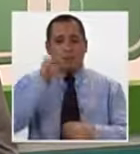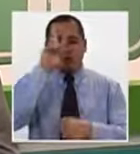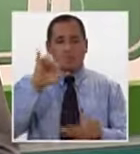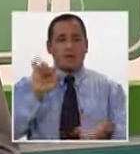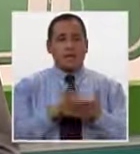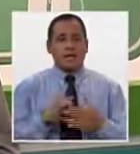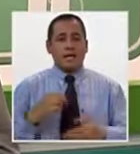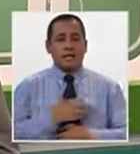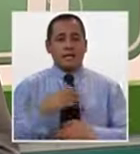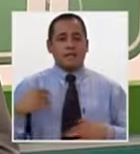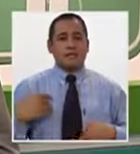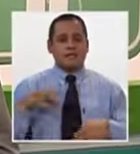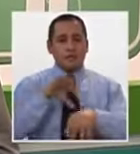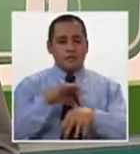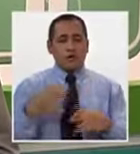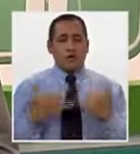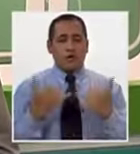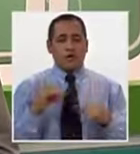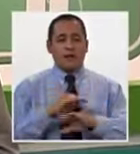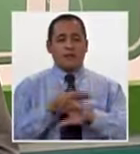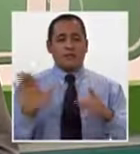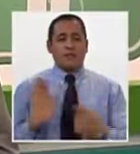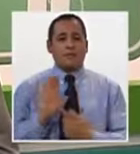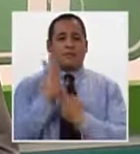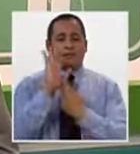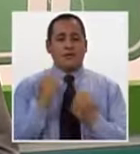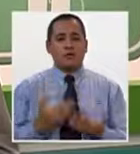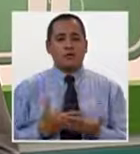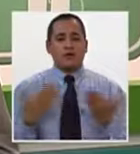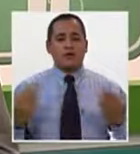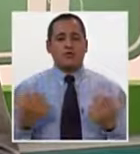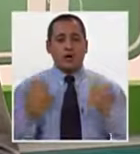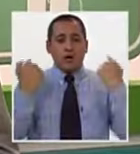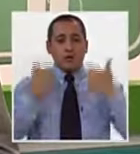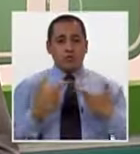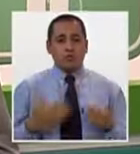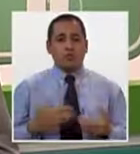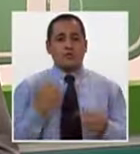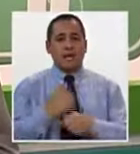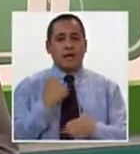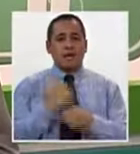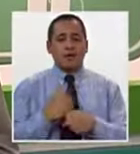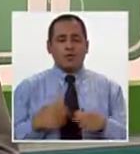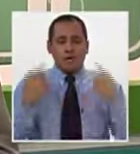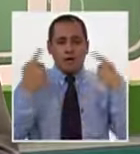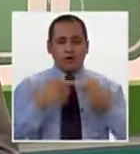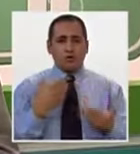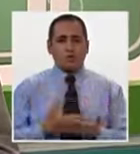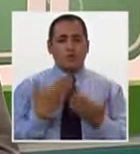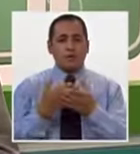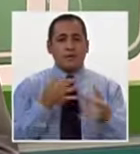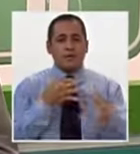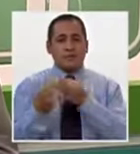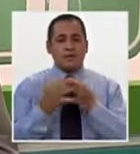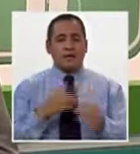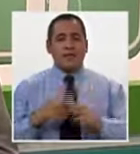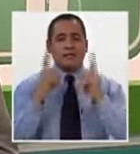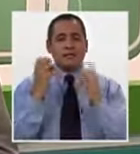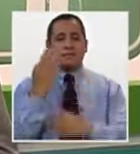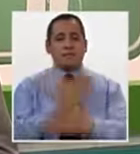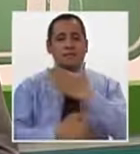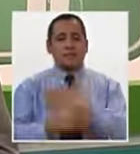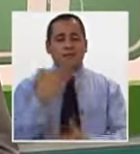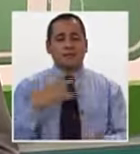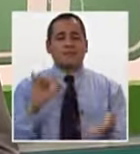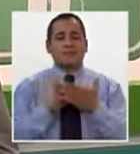que el Ministerio de Salud acaba de publicar un instrumento técnico operacional de definiciones de indicadores en materia de